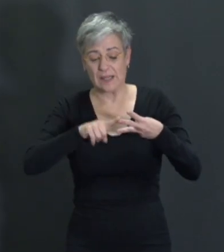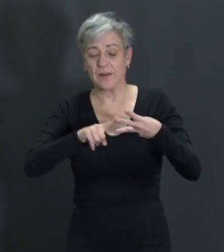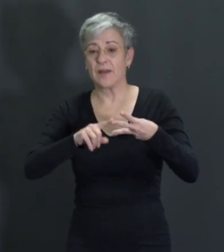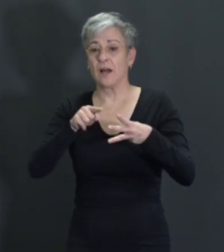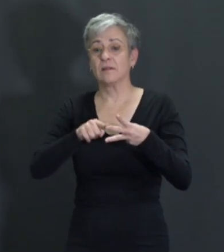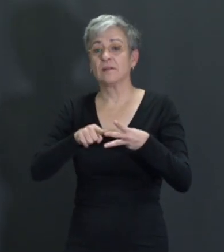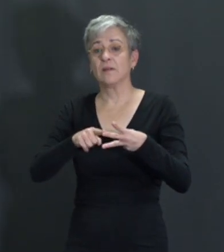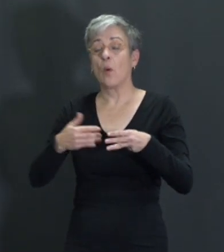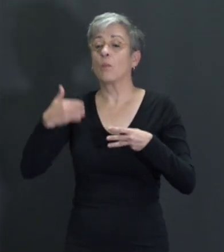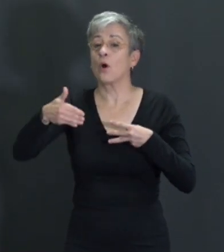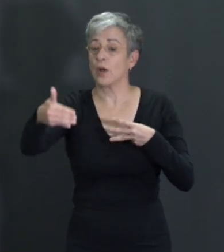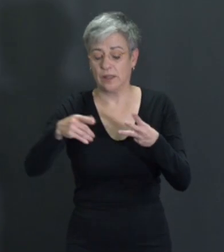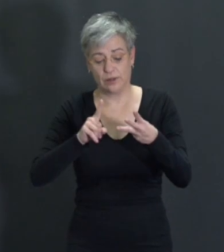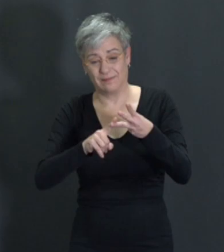participación.